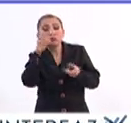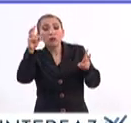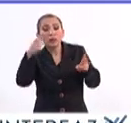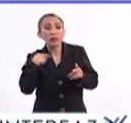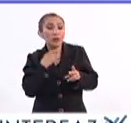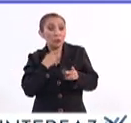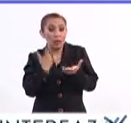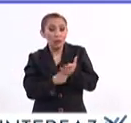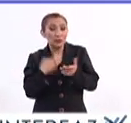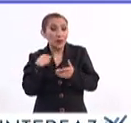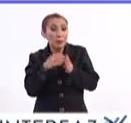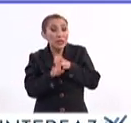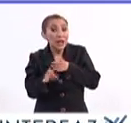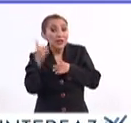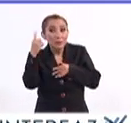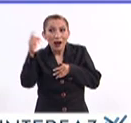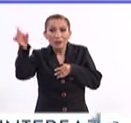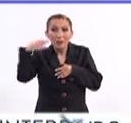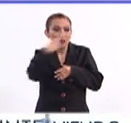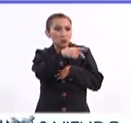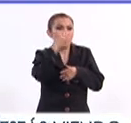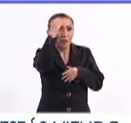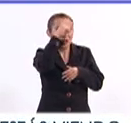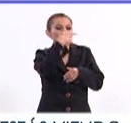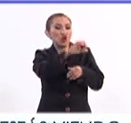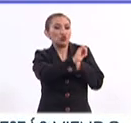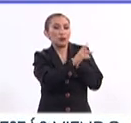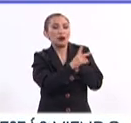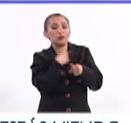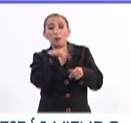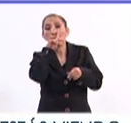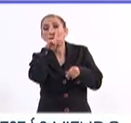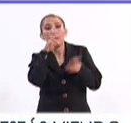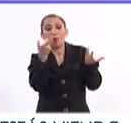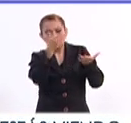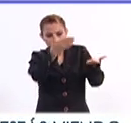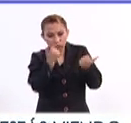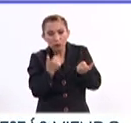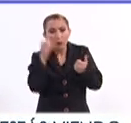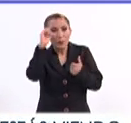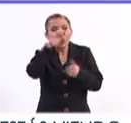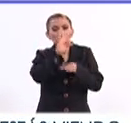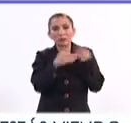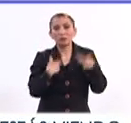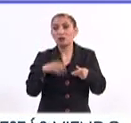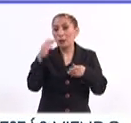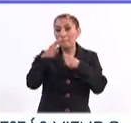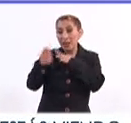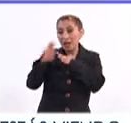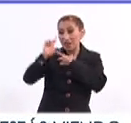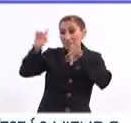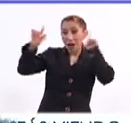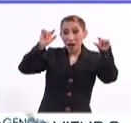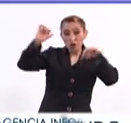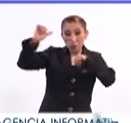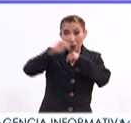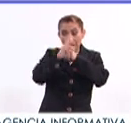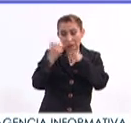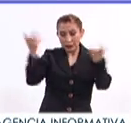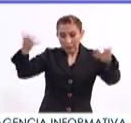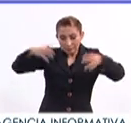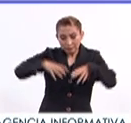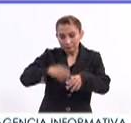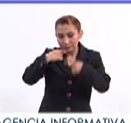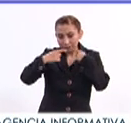de la Diputación Migrante, para traernos también su opinión, y a partir de la opinión de todos los migrantes y las migrantes pues empezar a